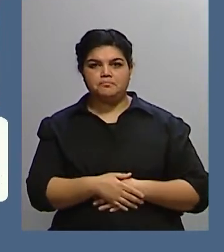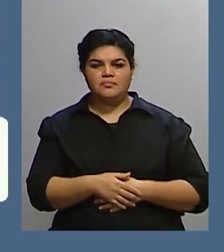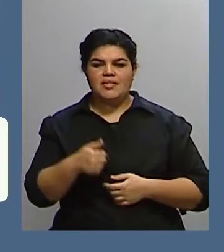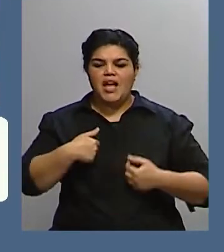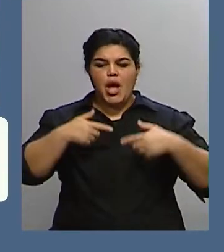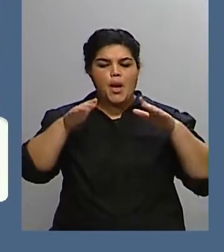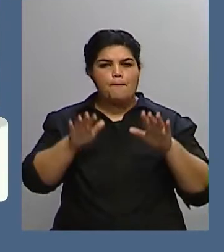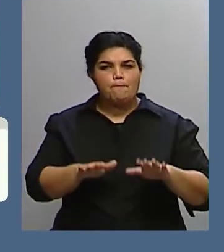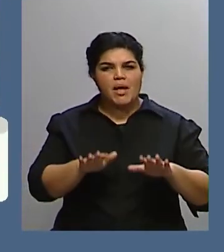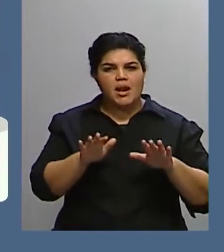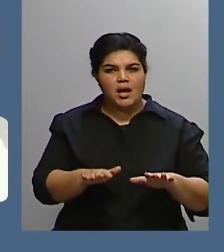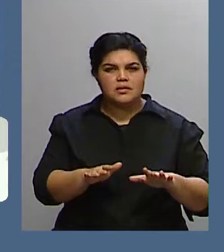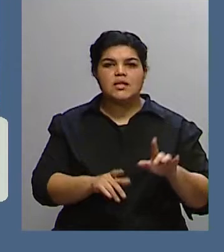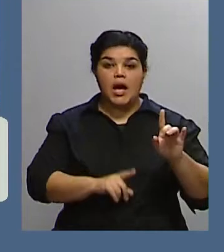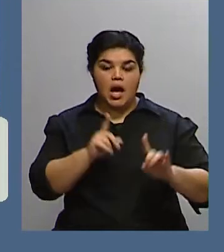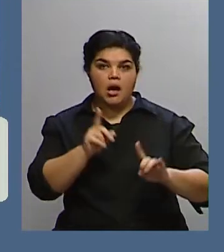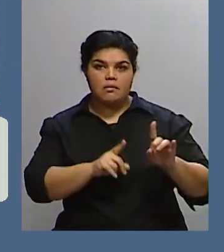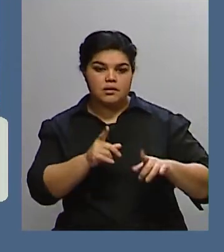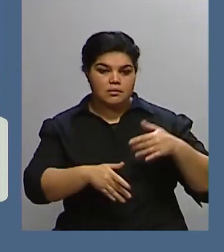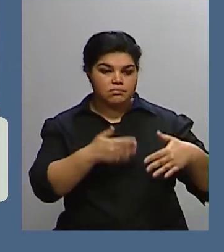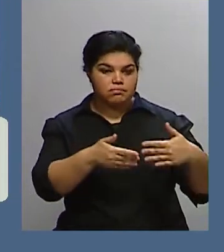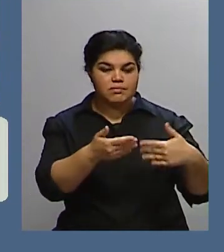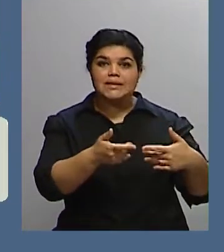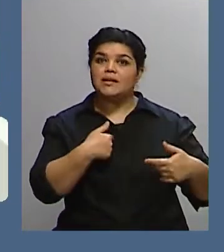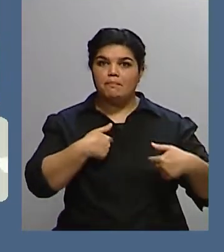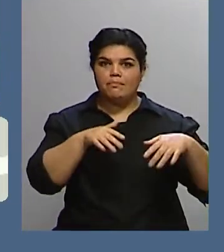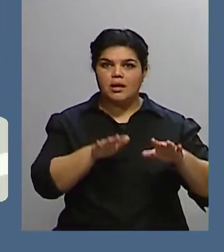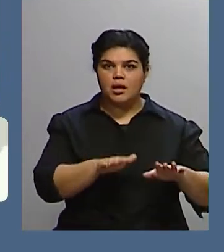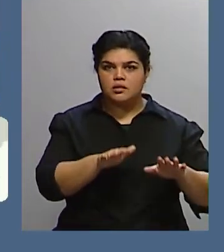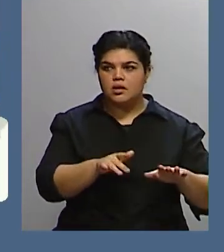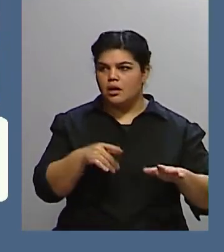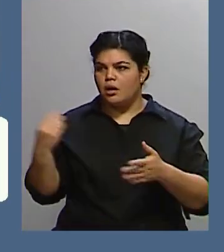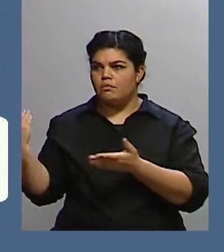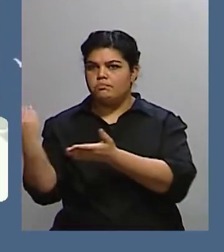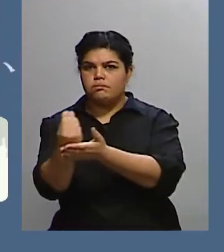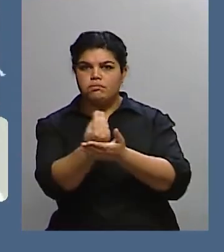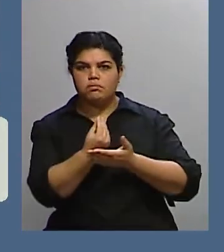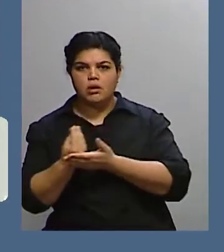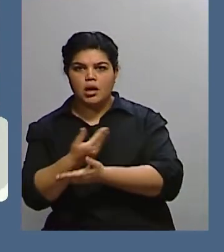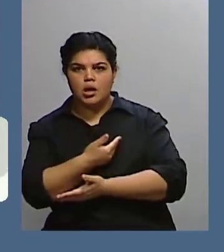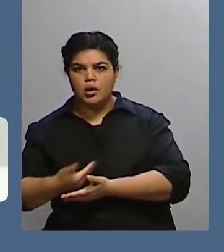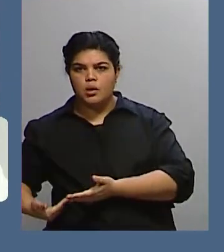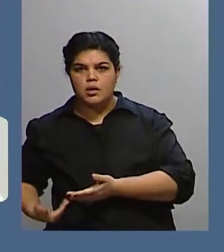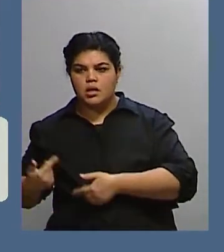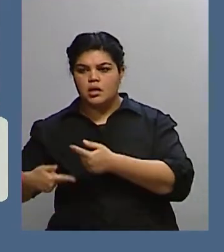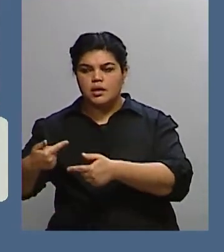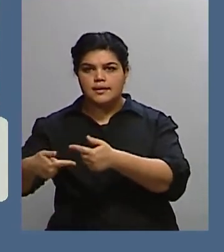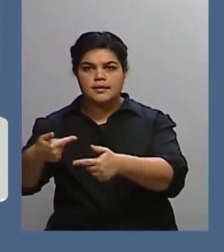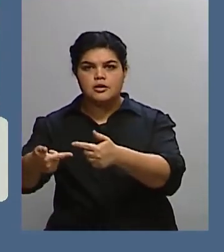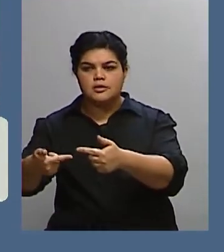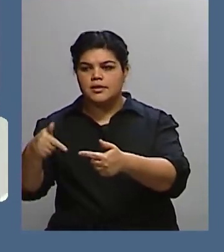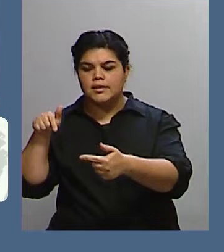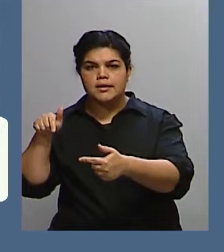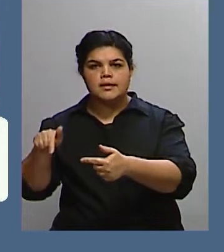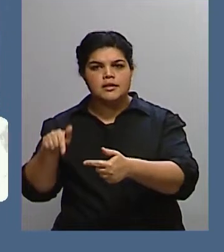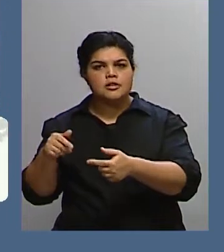se tiene, a veces muchos gobiernos progresistas, la verdad, tratando a su pueblo indígena, a veces los gobiernos progresistas están tanto o